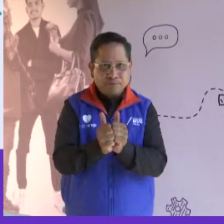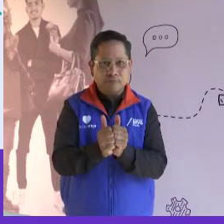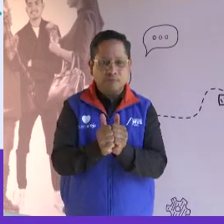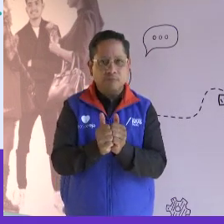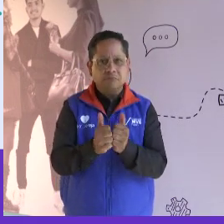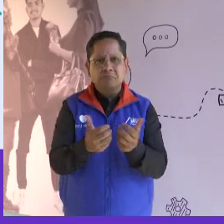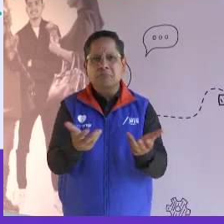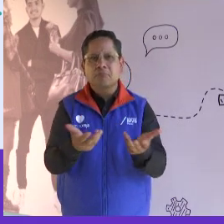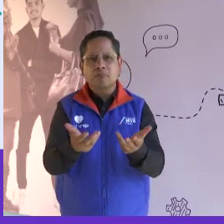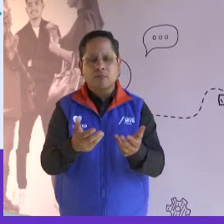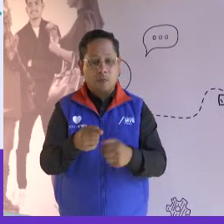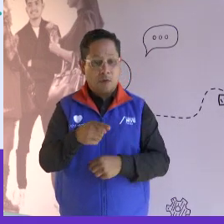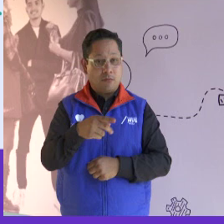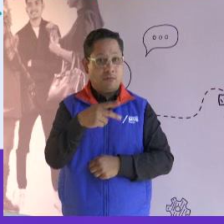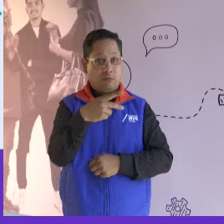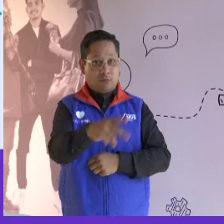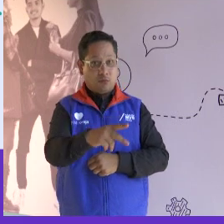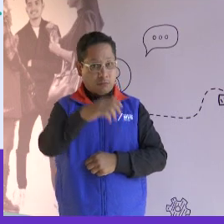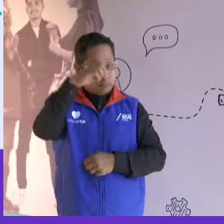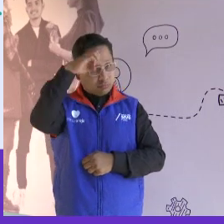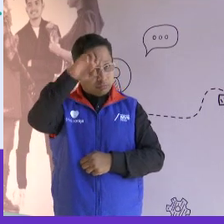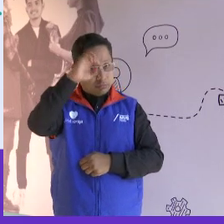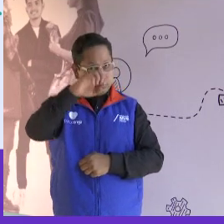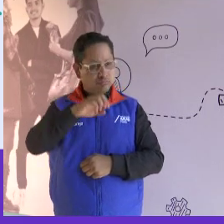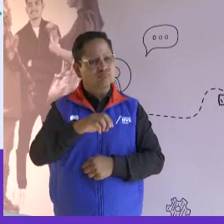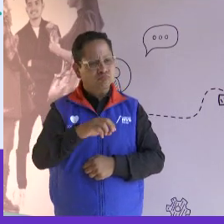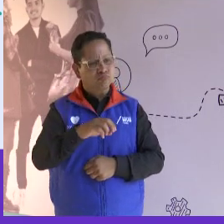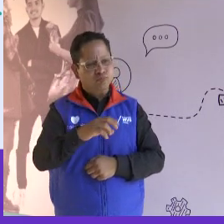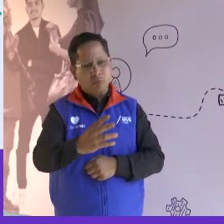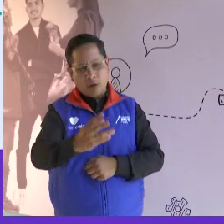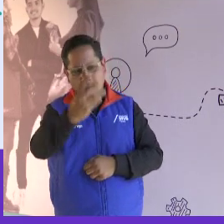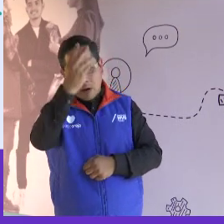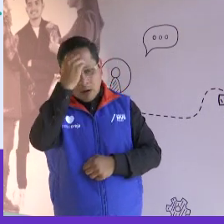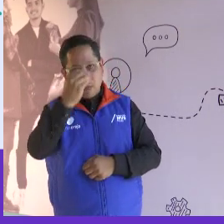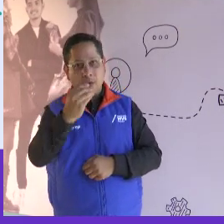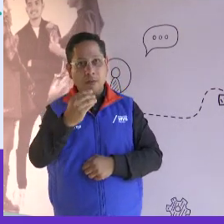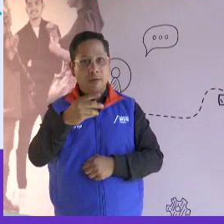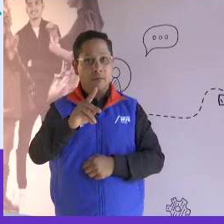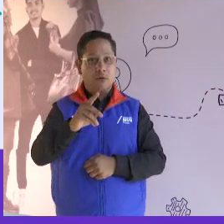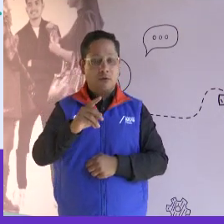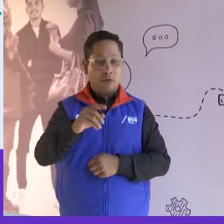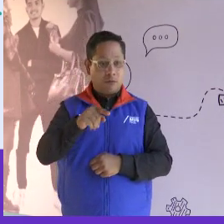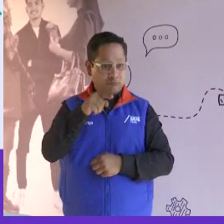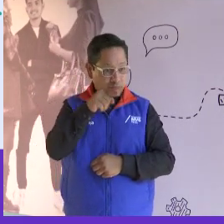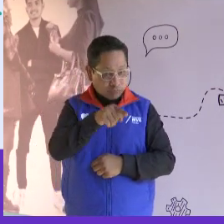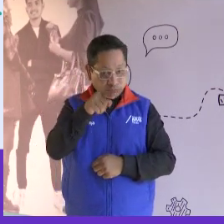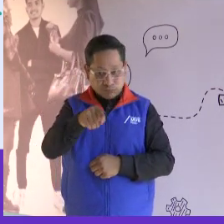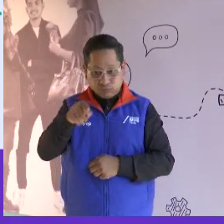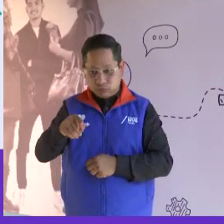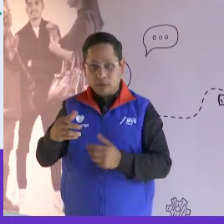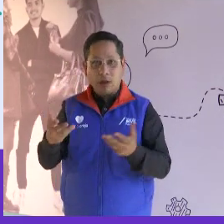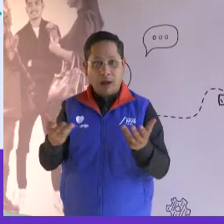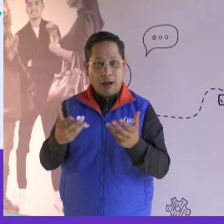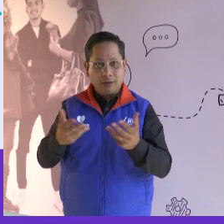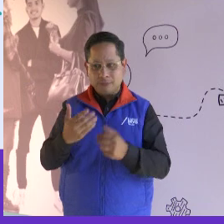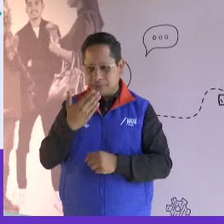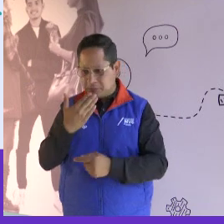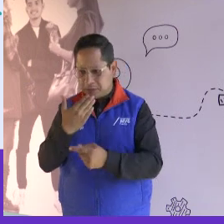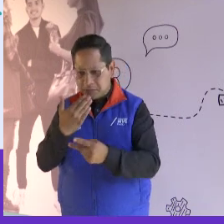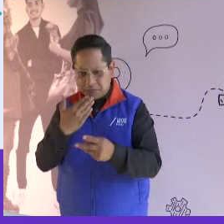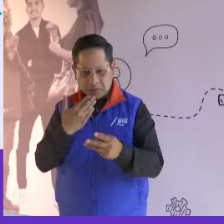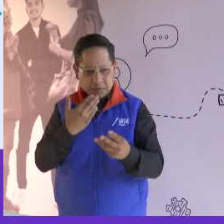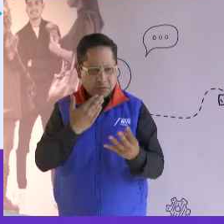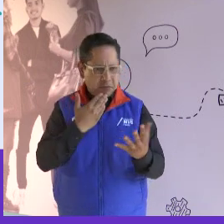tomar sí otras experiencias, pero de pronto basarte demasiado en las buenas prácticas, te pone